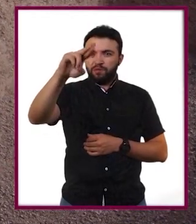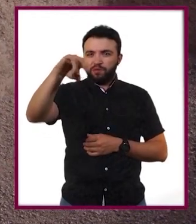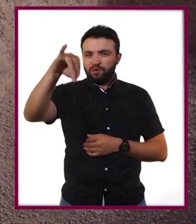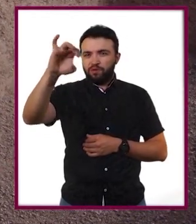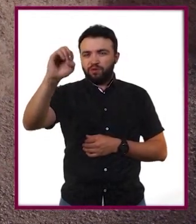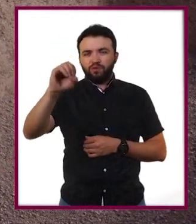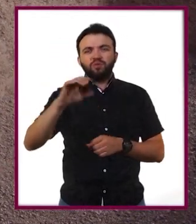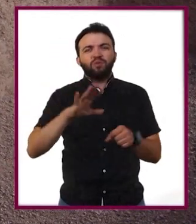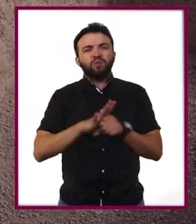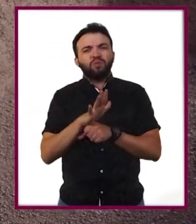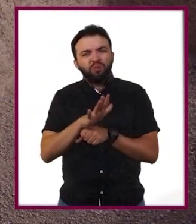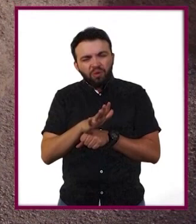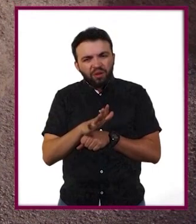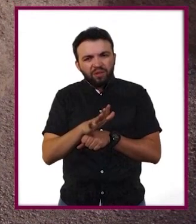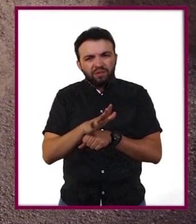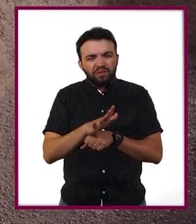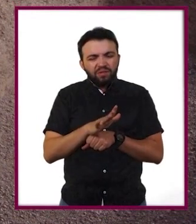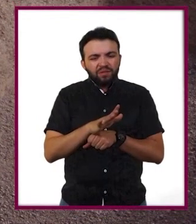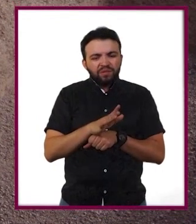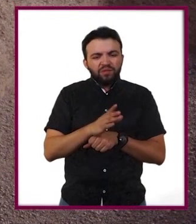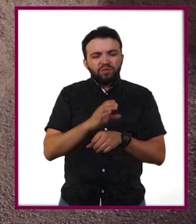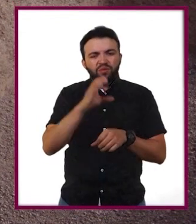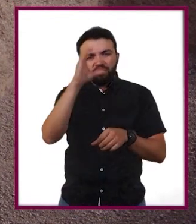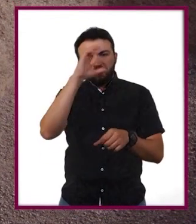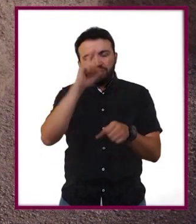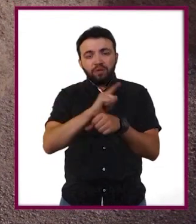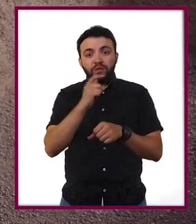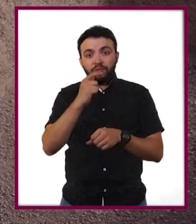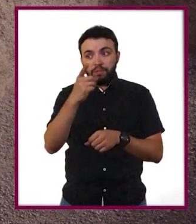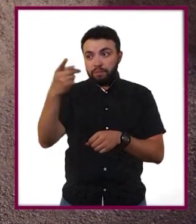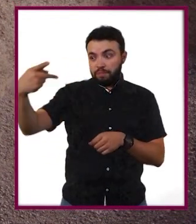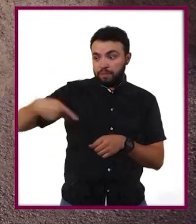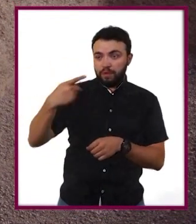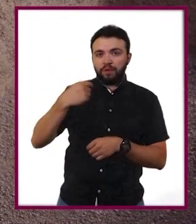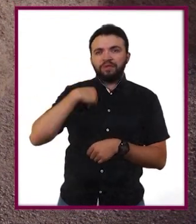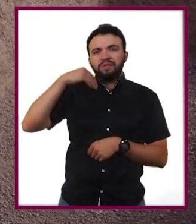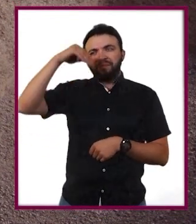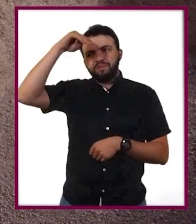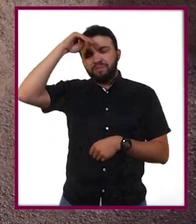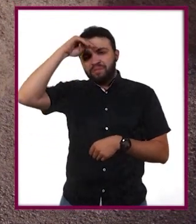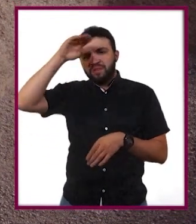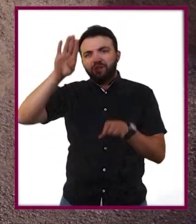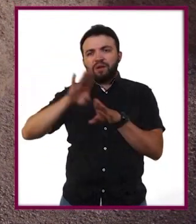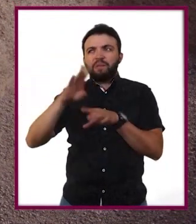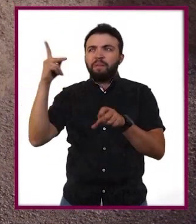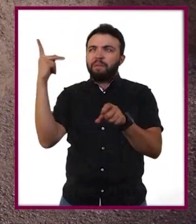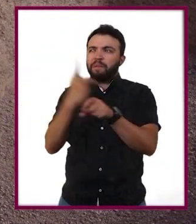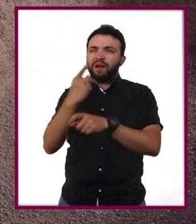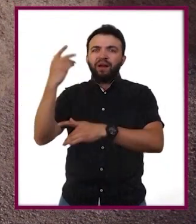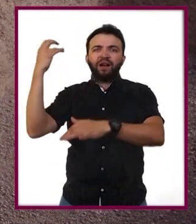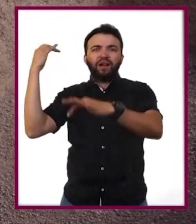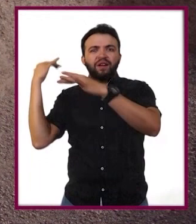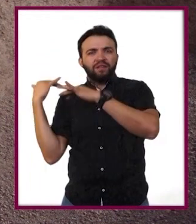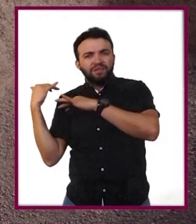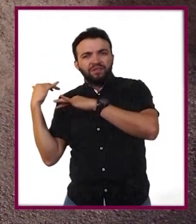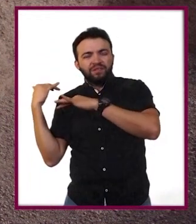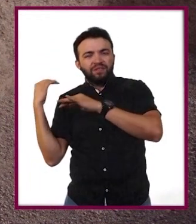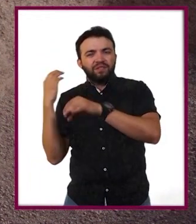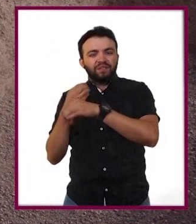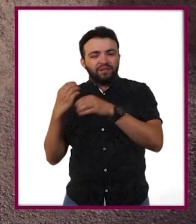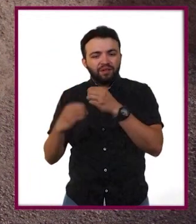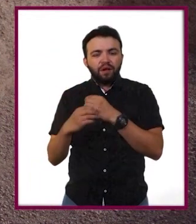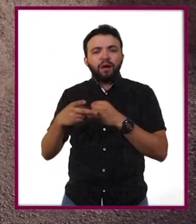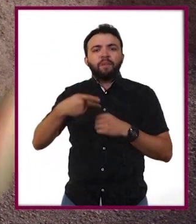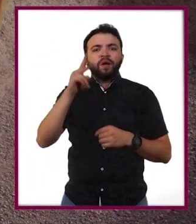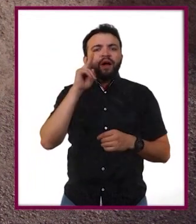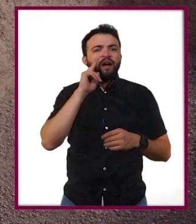significa patrimonio cultural? Si a mí me preguntan, yo pienso en nuestro pasado, en ruinas o sitios arqueológicos, por ejemplo. Pero busquemos